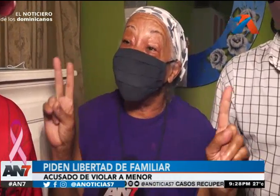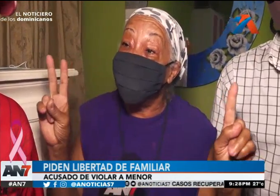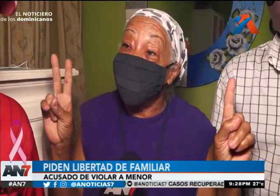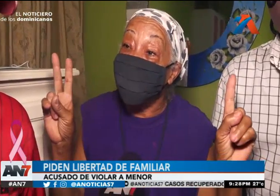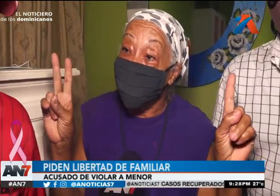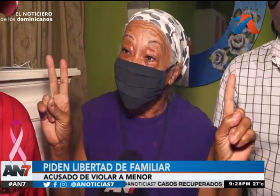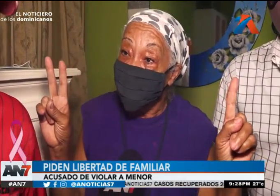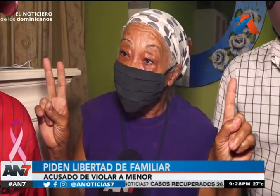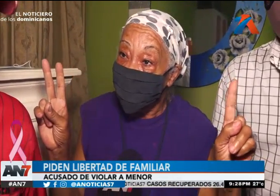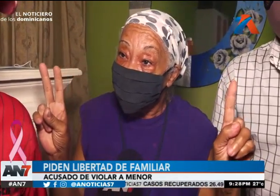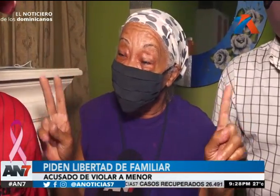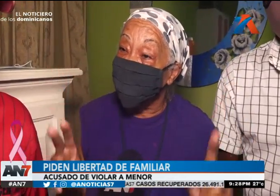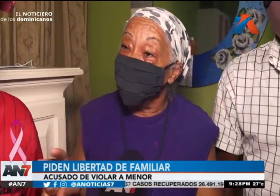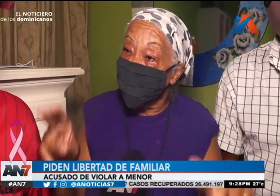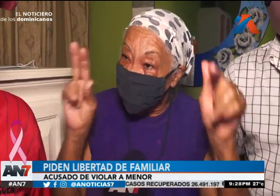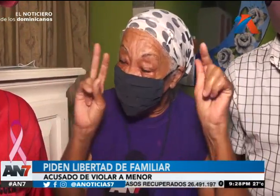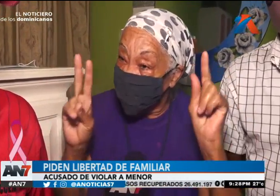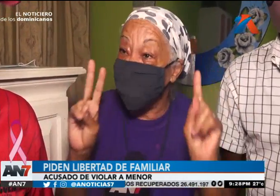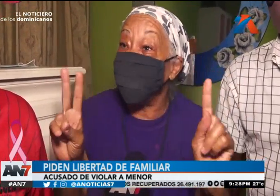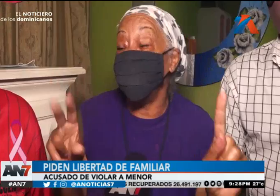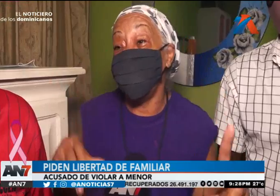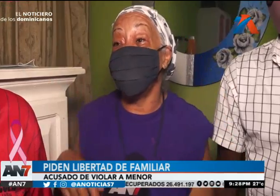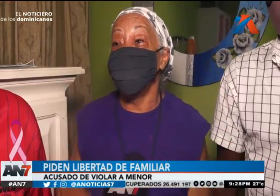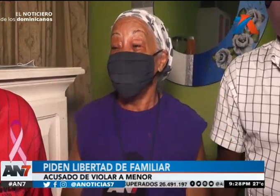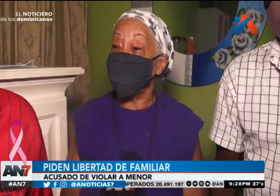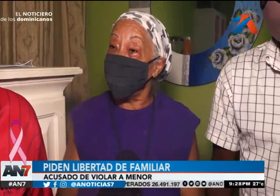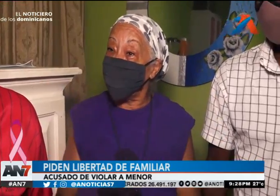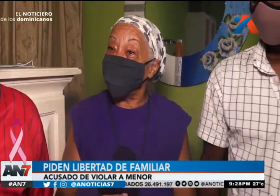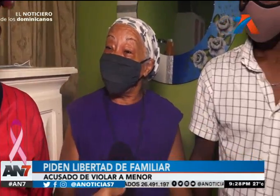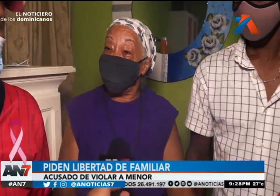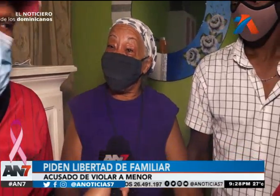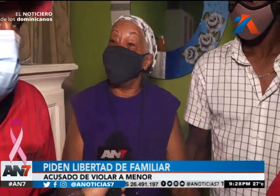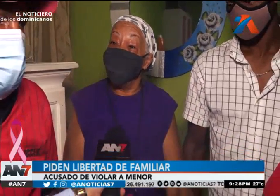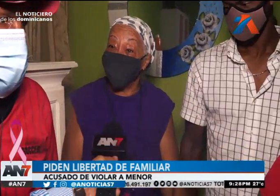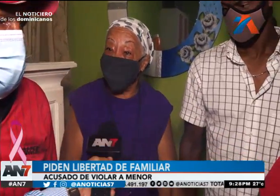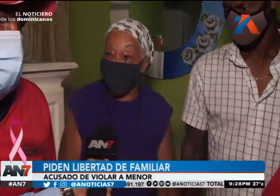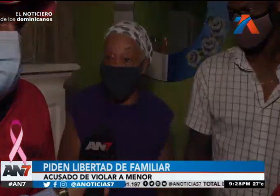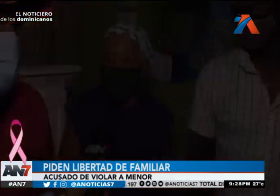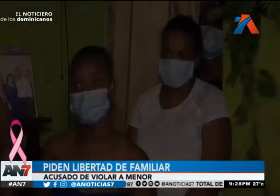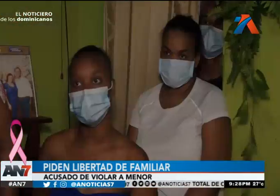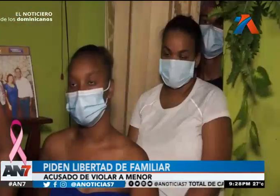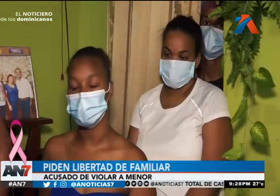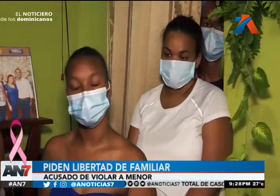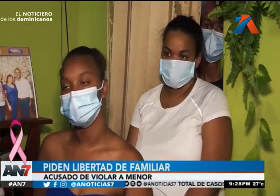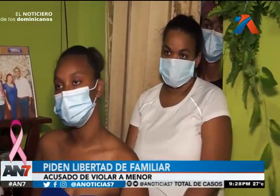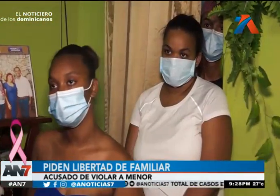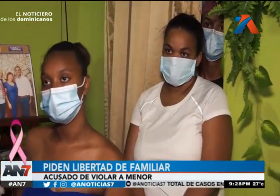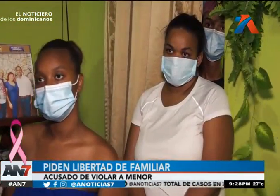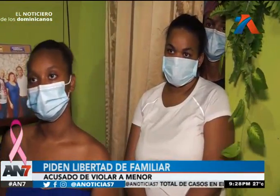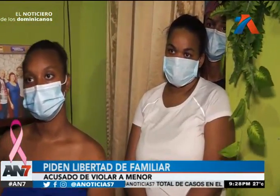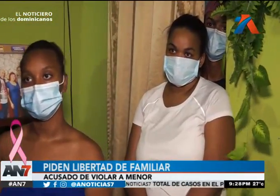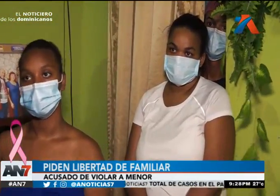tiene familia. Porque es un muchacho de familia. Eso es lo que yo quiero, que hagamos justicia.